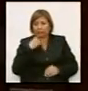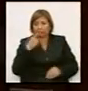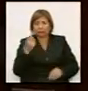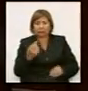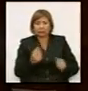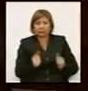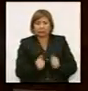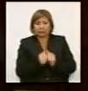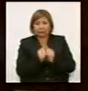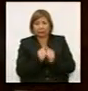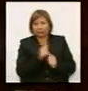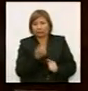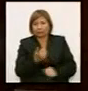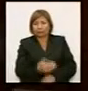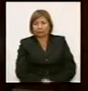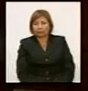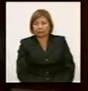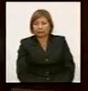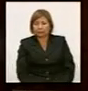acompañado por otro,